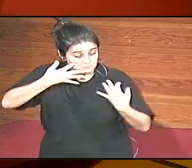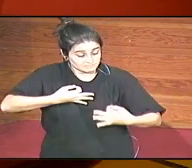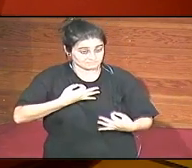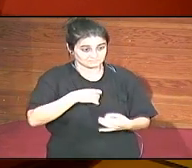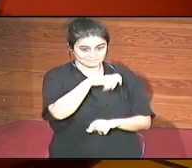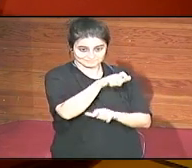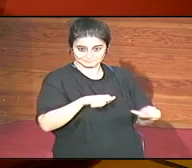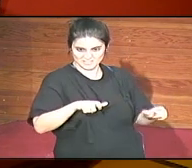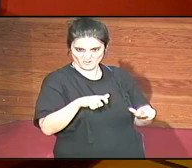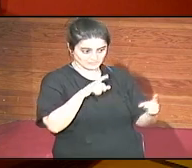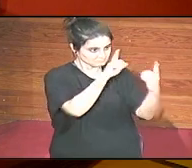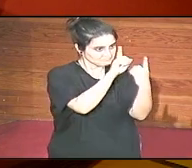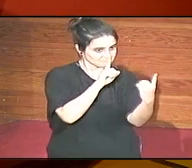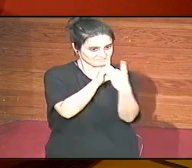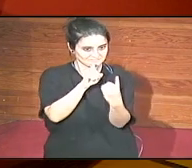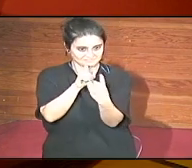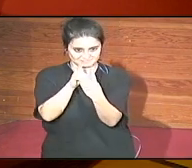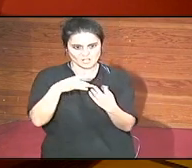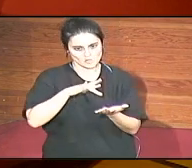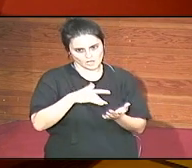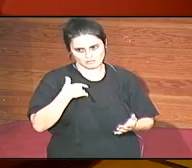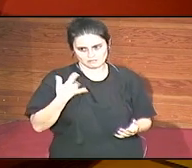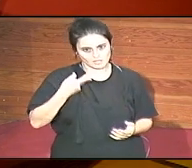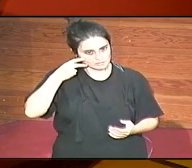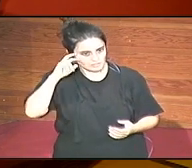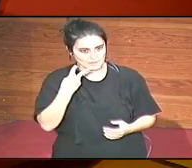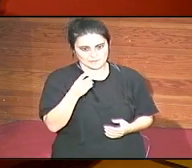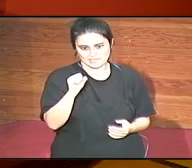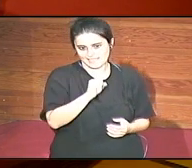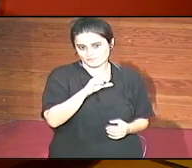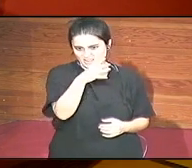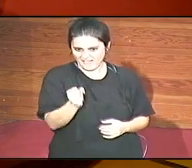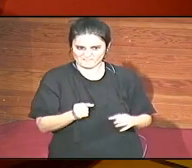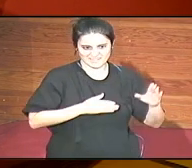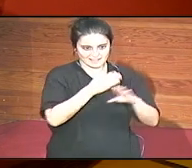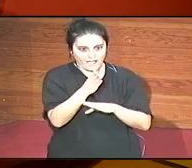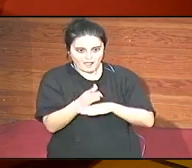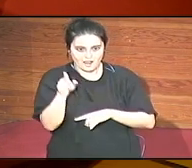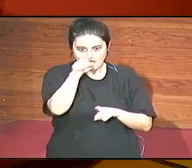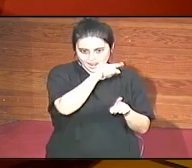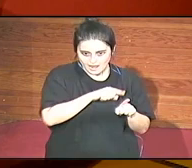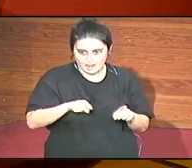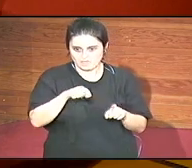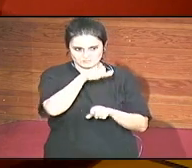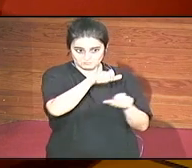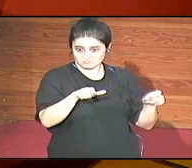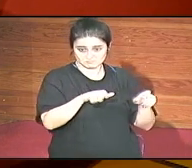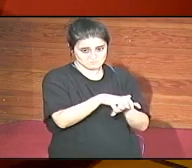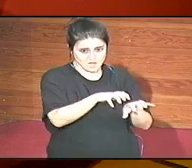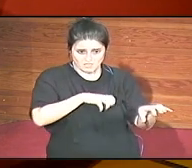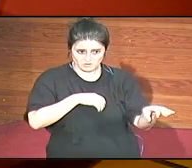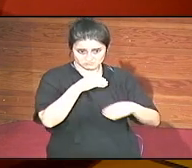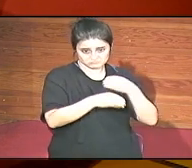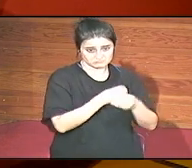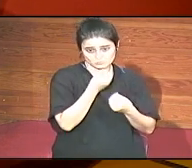personas que yo me encuentro llevo más de 20 años dedicándome al continente africano son gente que actúa bien que